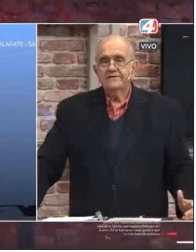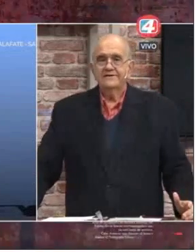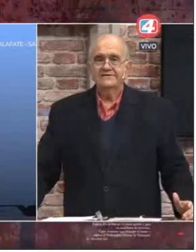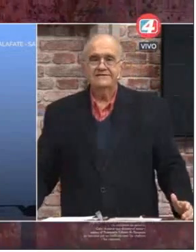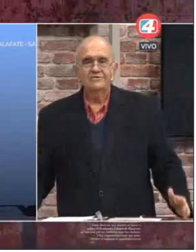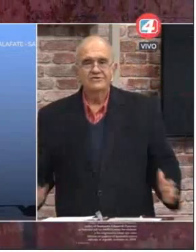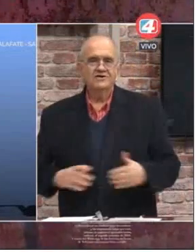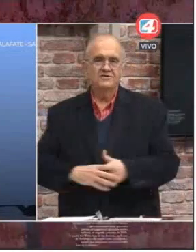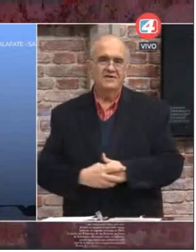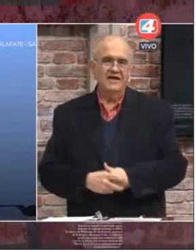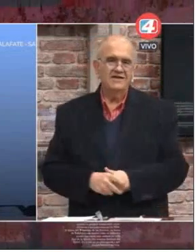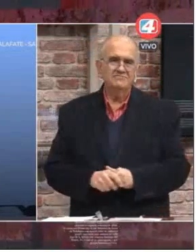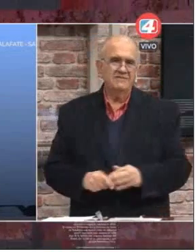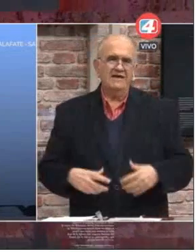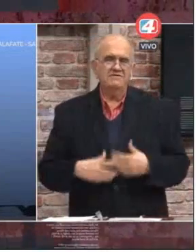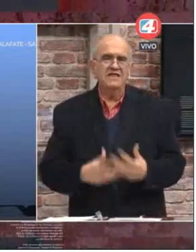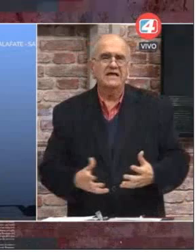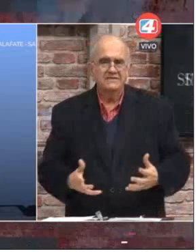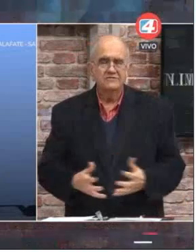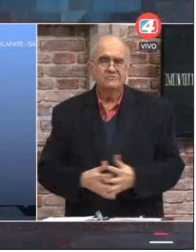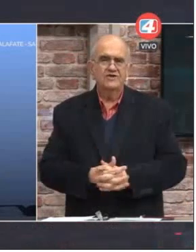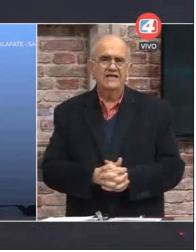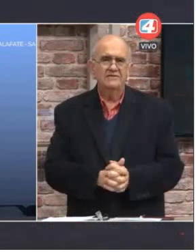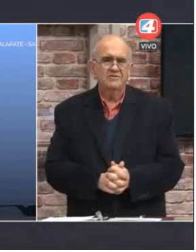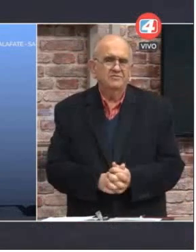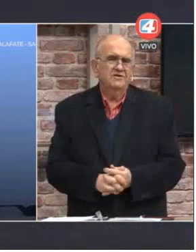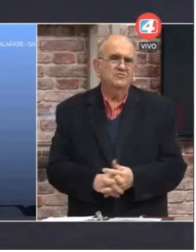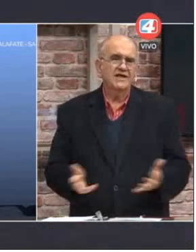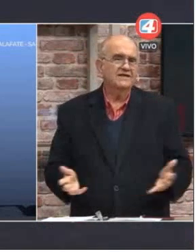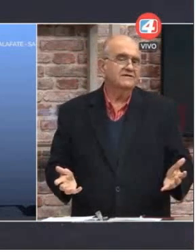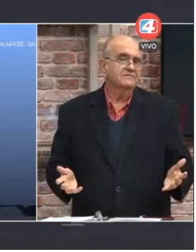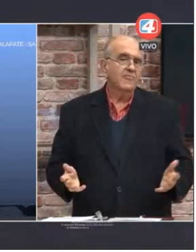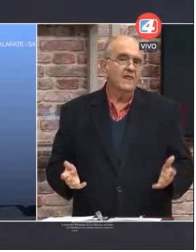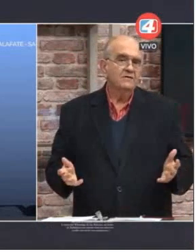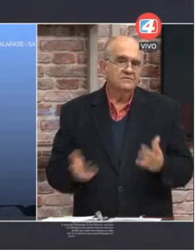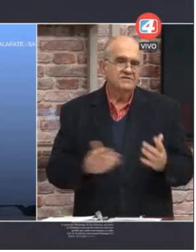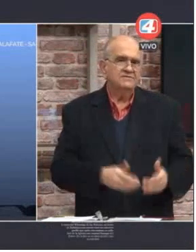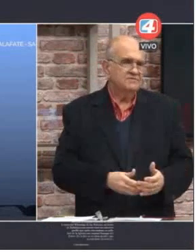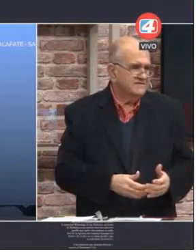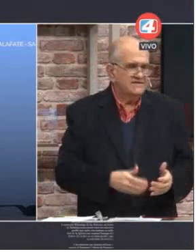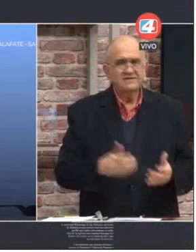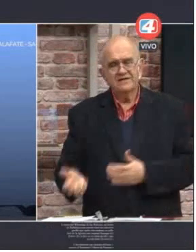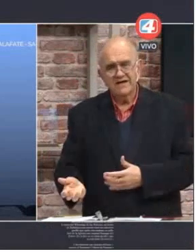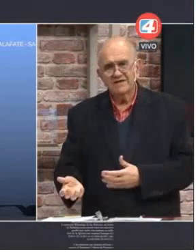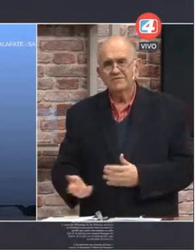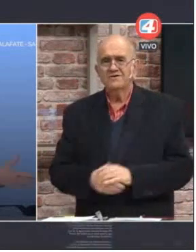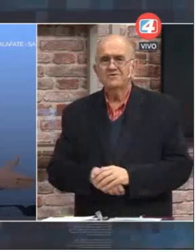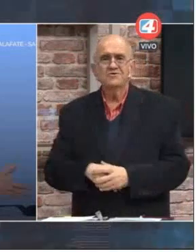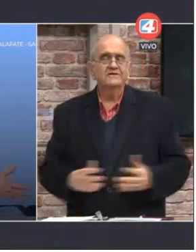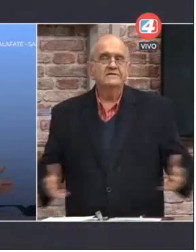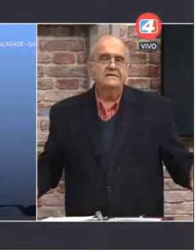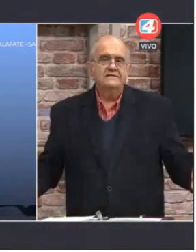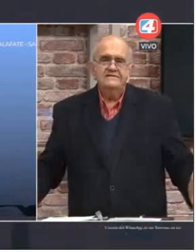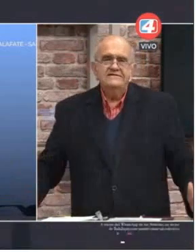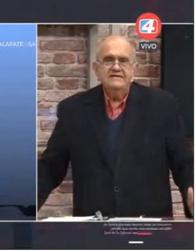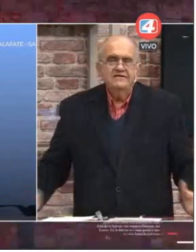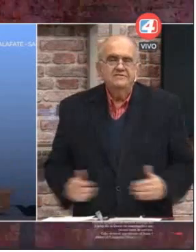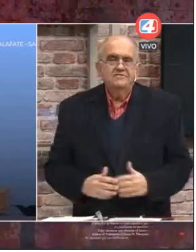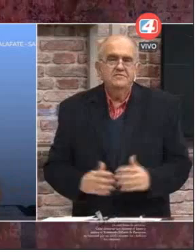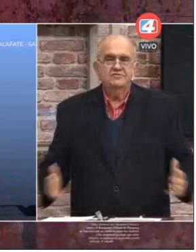situaciones donde hay una gravedad institucional de por medio muy grande una vicepresidenta atacando una corte